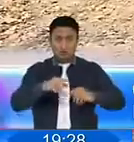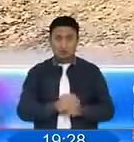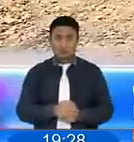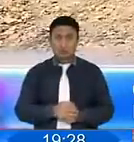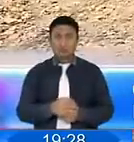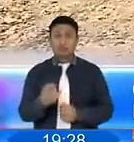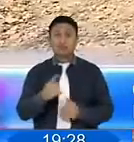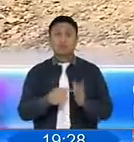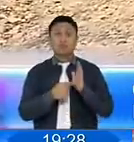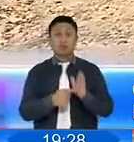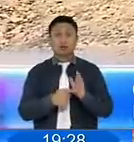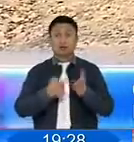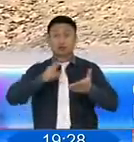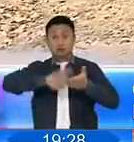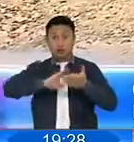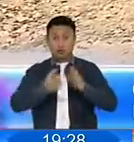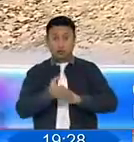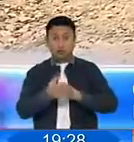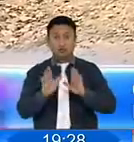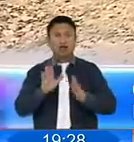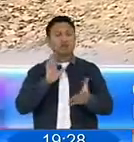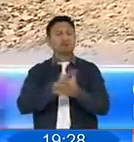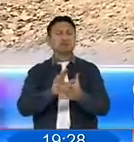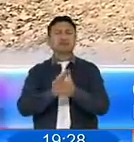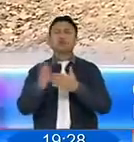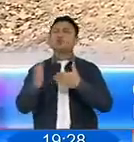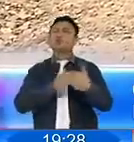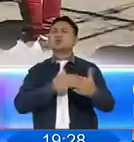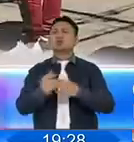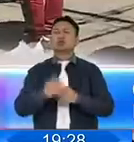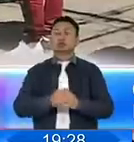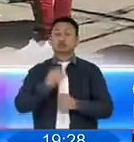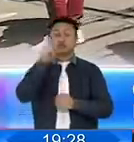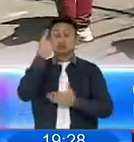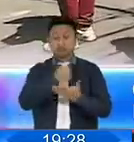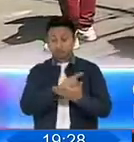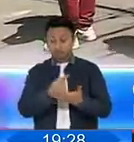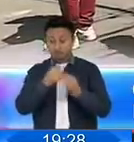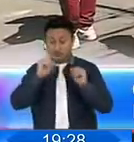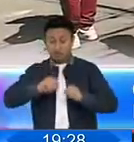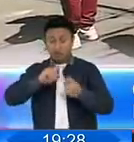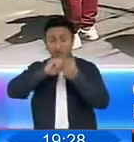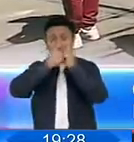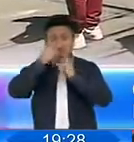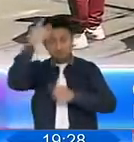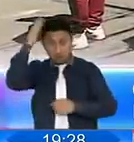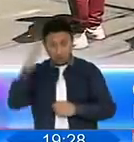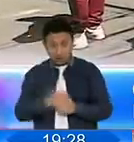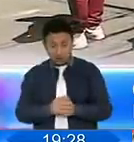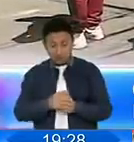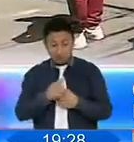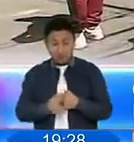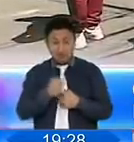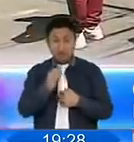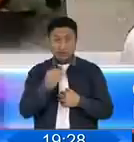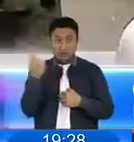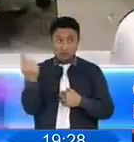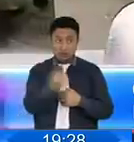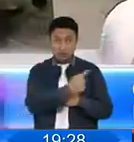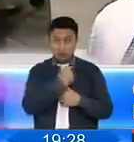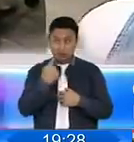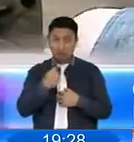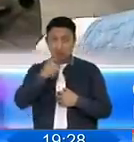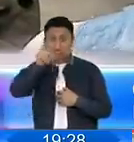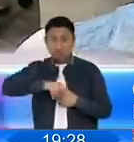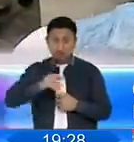la comunidad se ha relajado. Primer fin de semana con el semáforo en amarillo y el coronavirus rondando, pero la gran mayoría